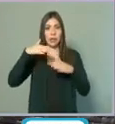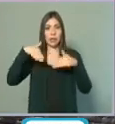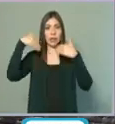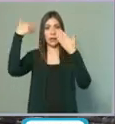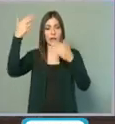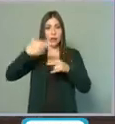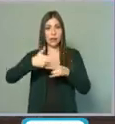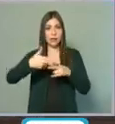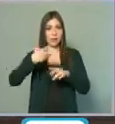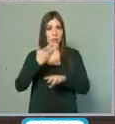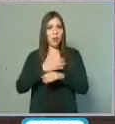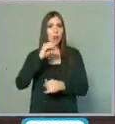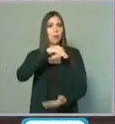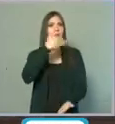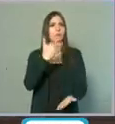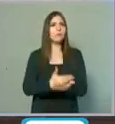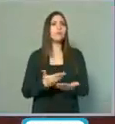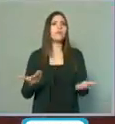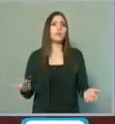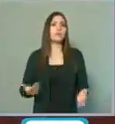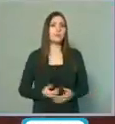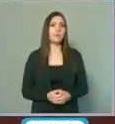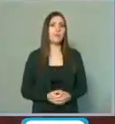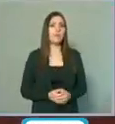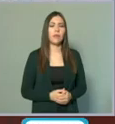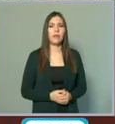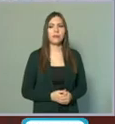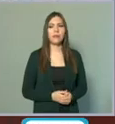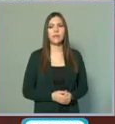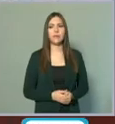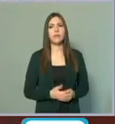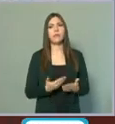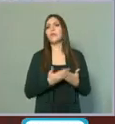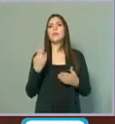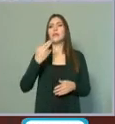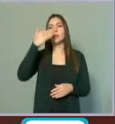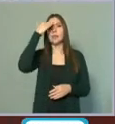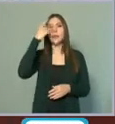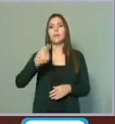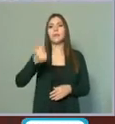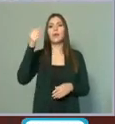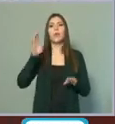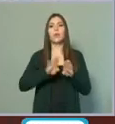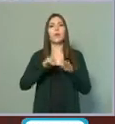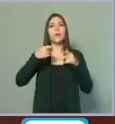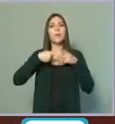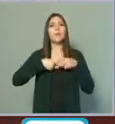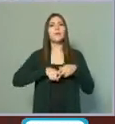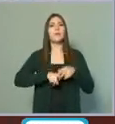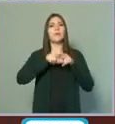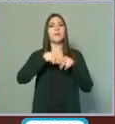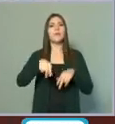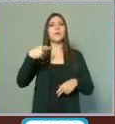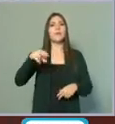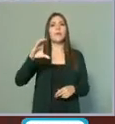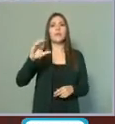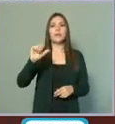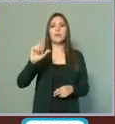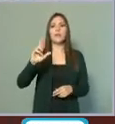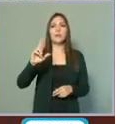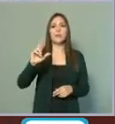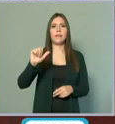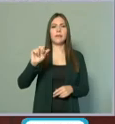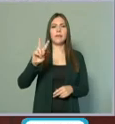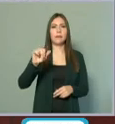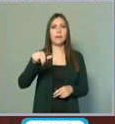mira, primero hay que recordar un poco cómo surgió este tema de esta caravana que también se denomina Vía Crucis